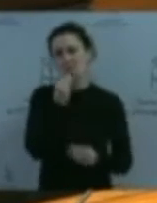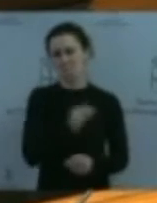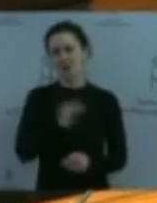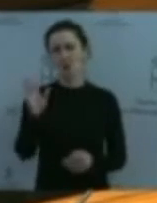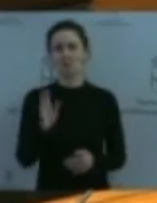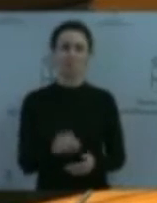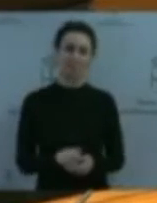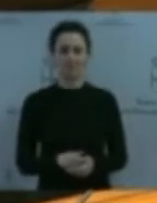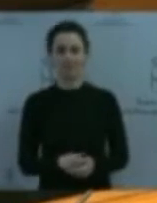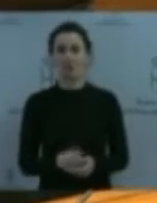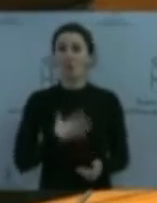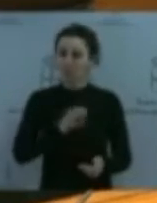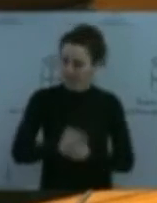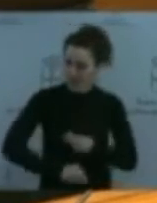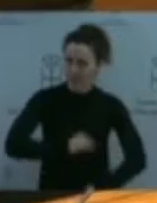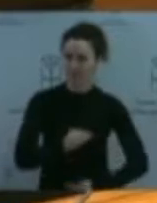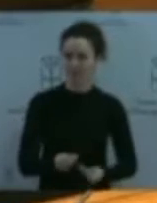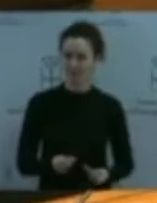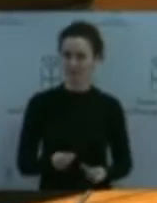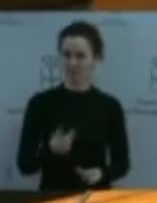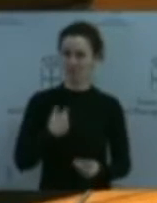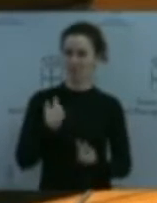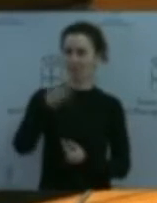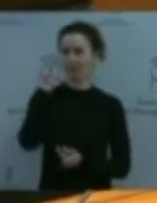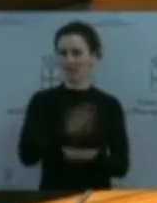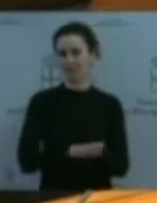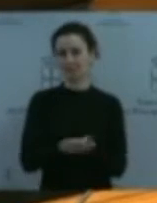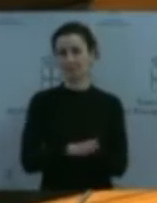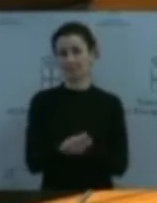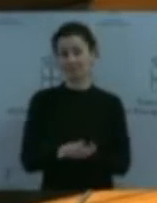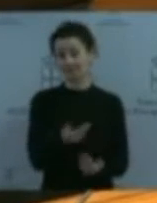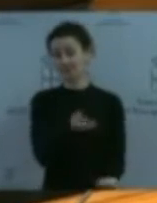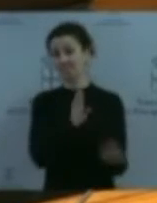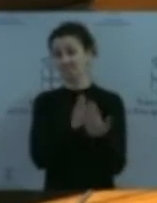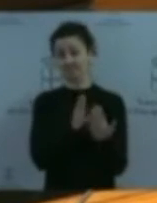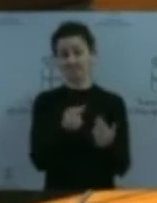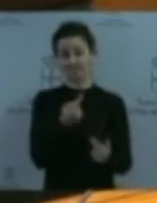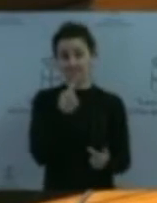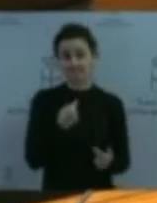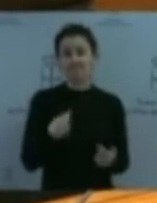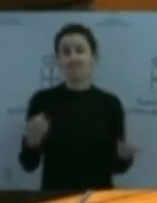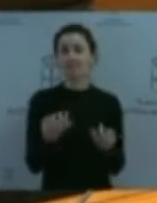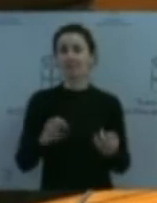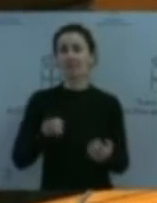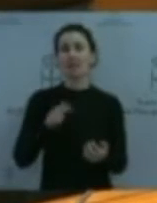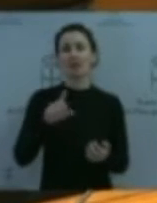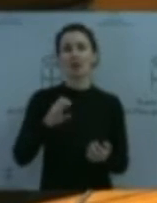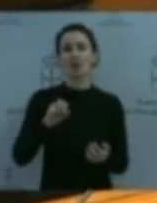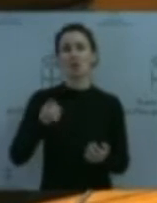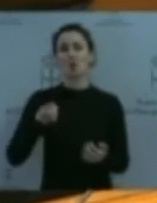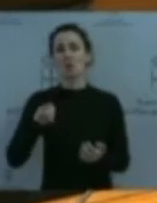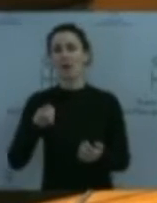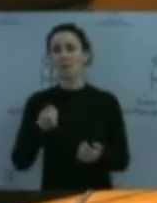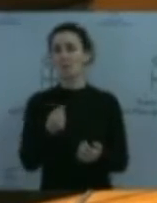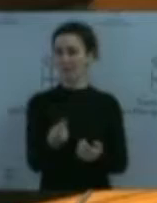apreciación que me gustaría hacer frente a lo que ustedes dicen, que parece que Alcoa parece que no se llevó más de 1.000 millones de euros en todos estos años desde